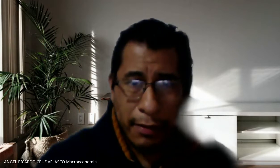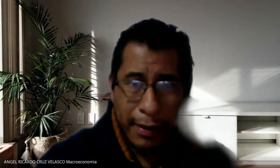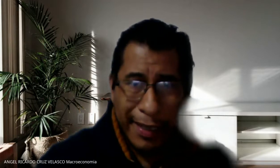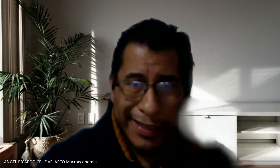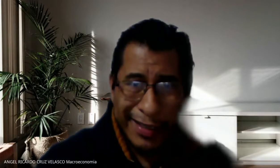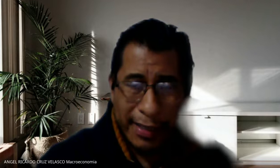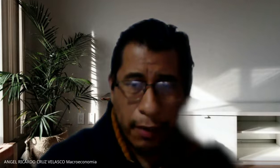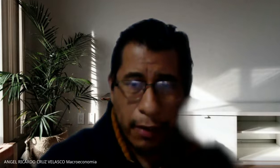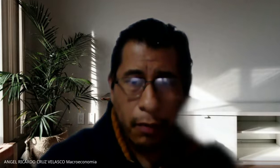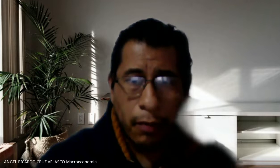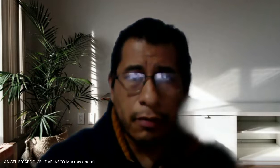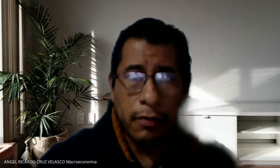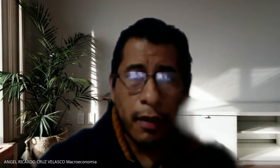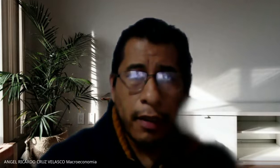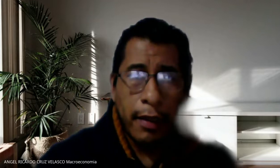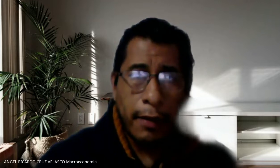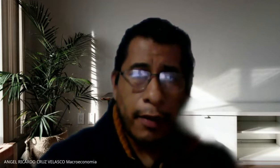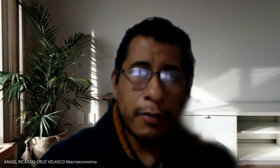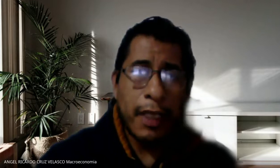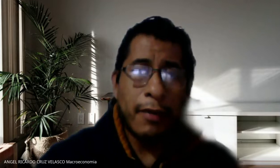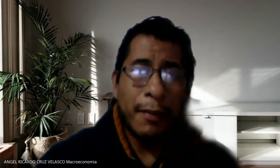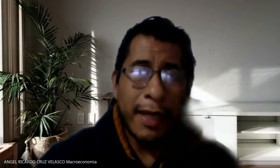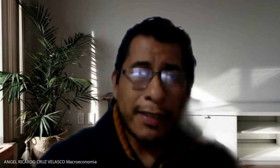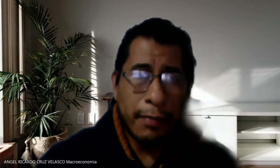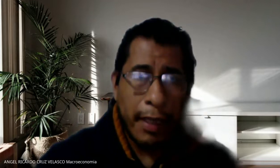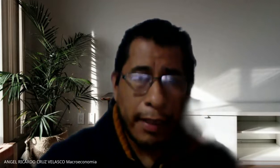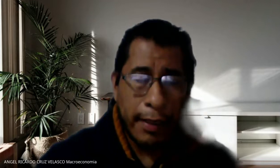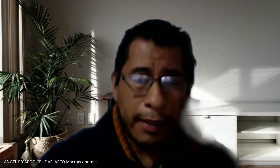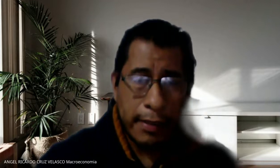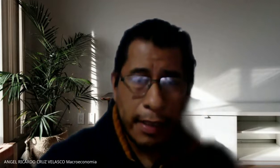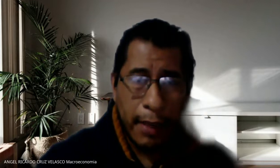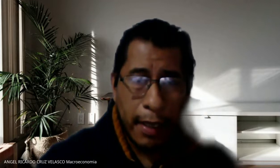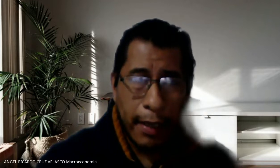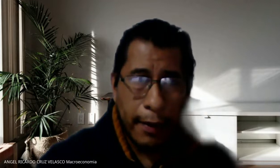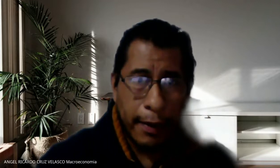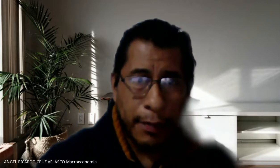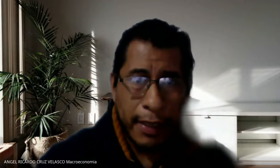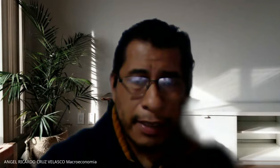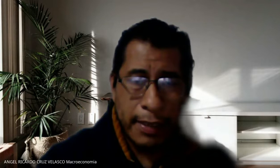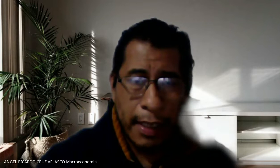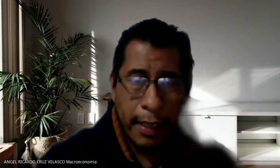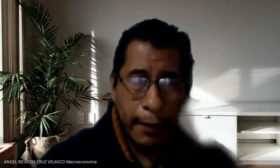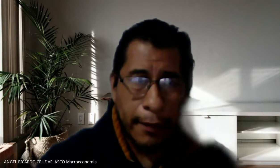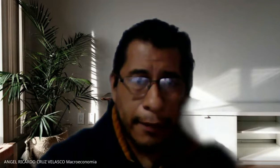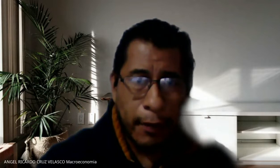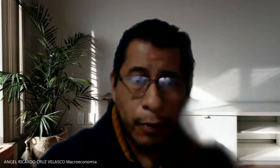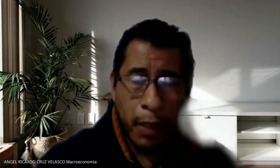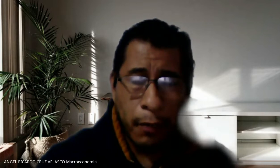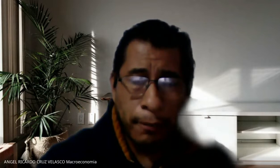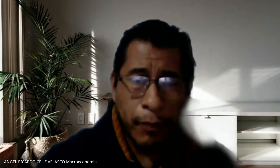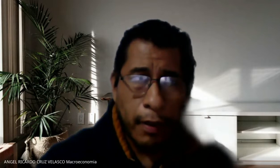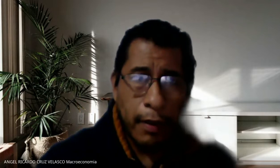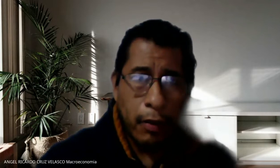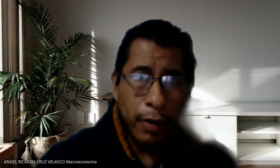administración de la escasez de los recursos. Recordemos que hay una máxima en el sistema capitalista